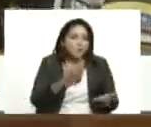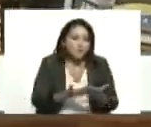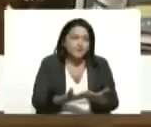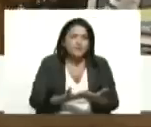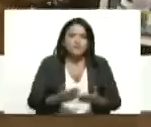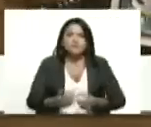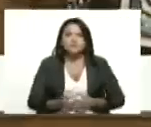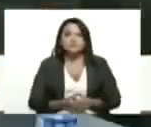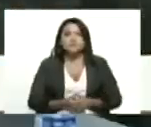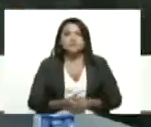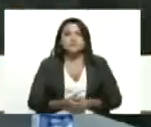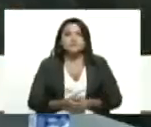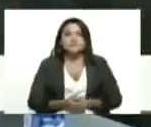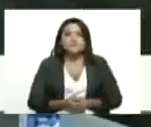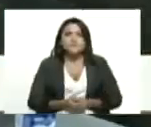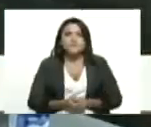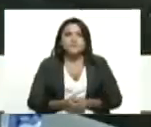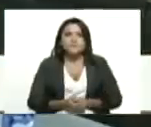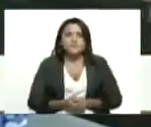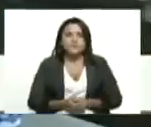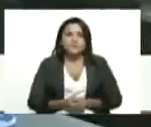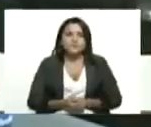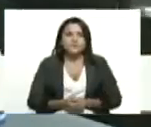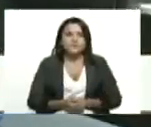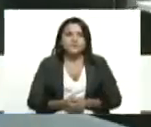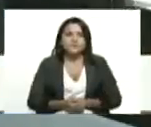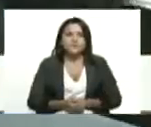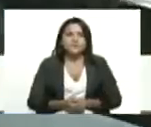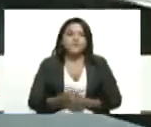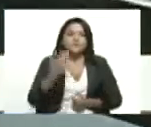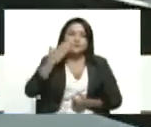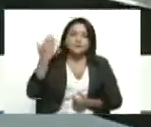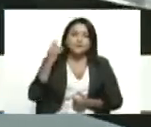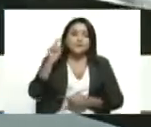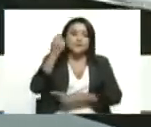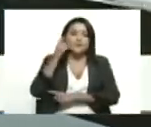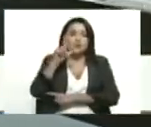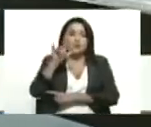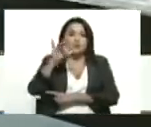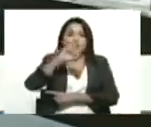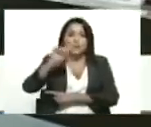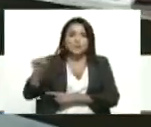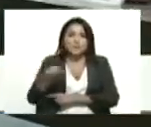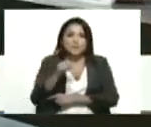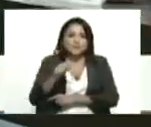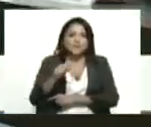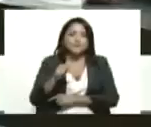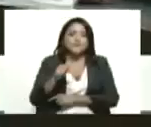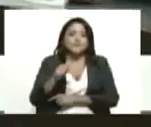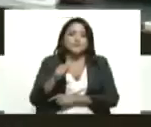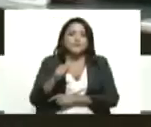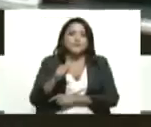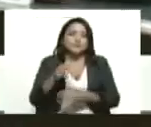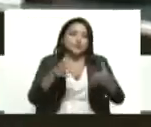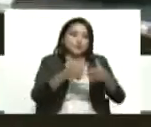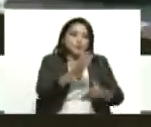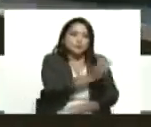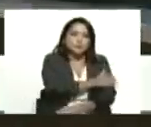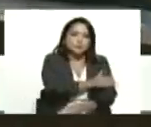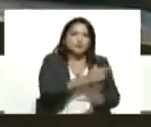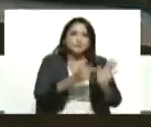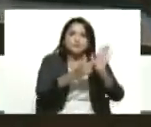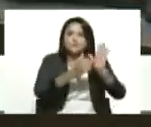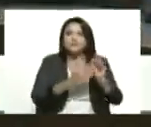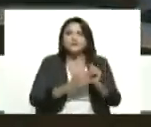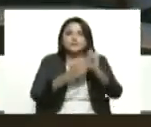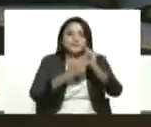la ley que se está debatiendo en primera discusión. Será el diputado Luis Eduardo Martínez, representante de la oposición